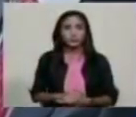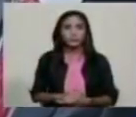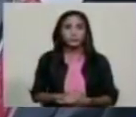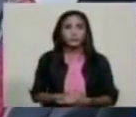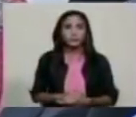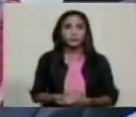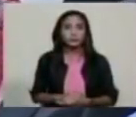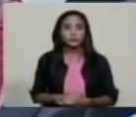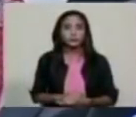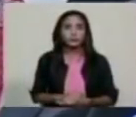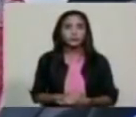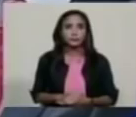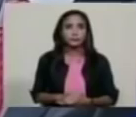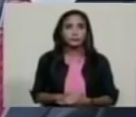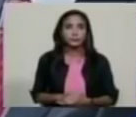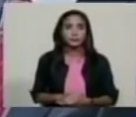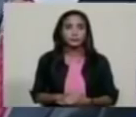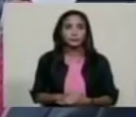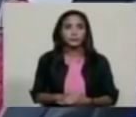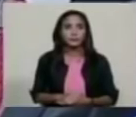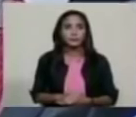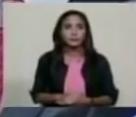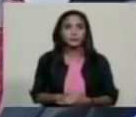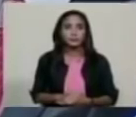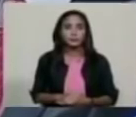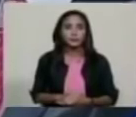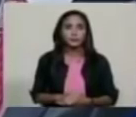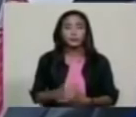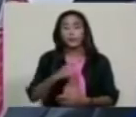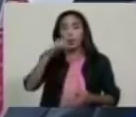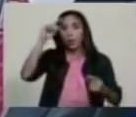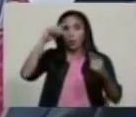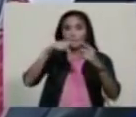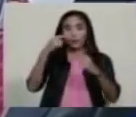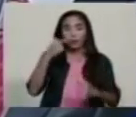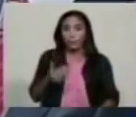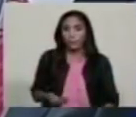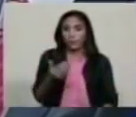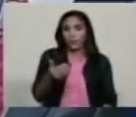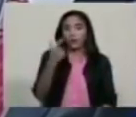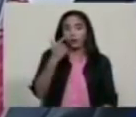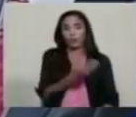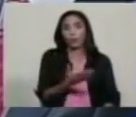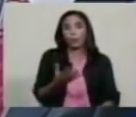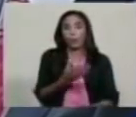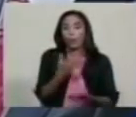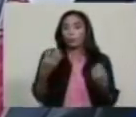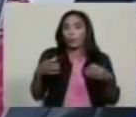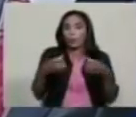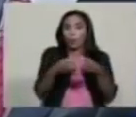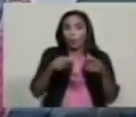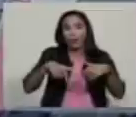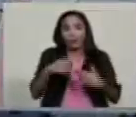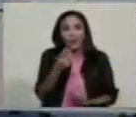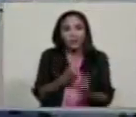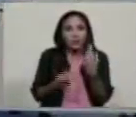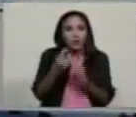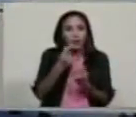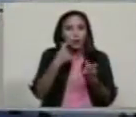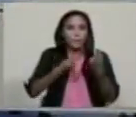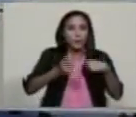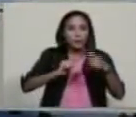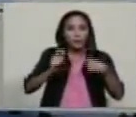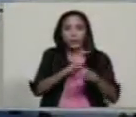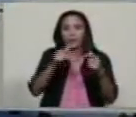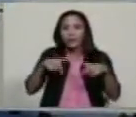una de las prioridades fundamentales es la generación de riqueza internacional, el comercio